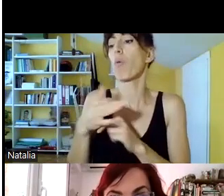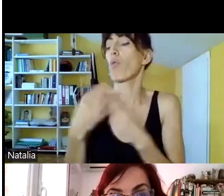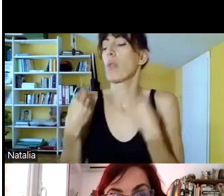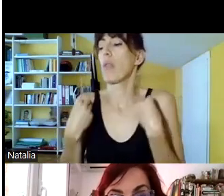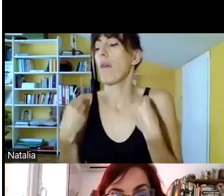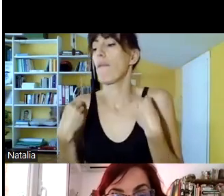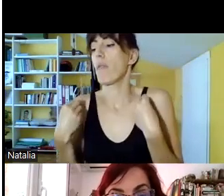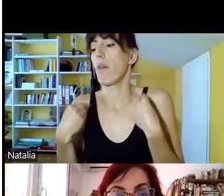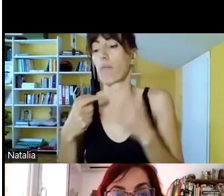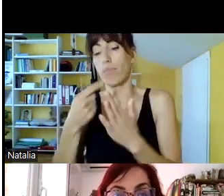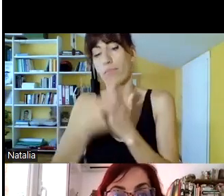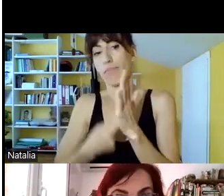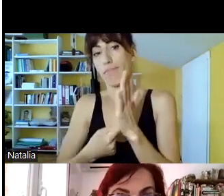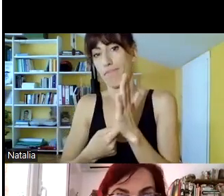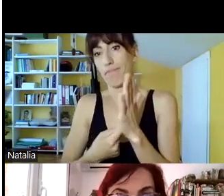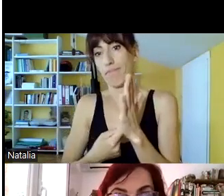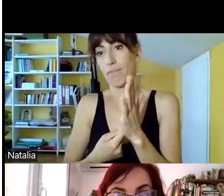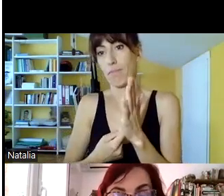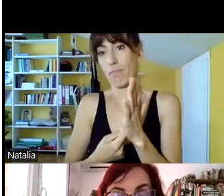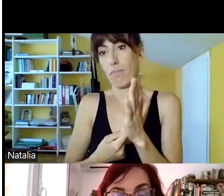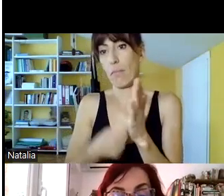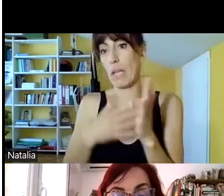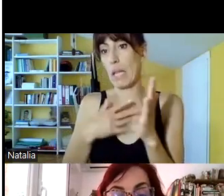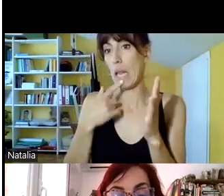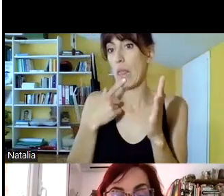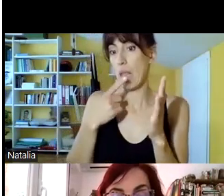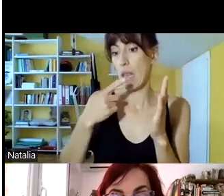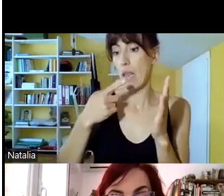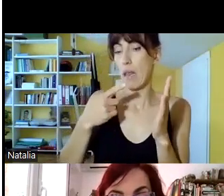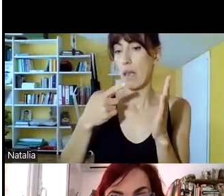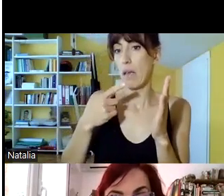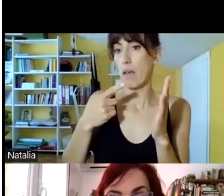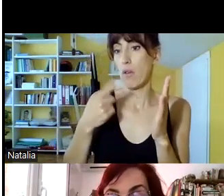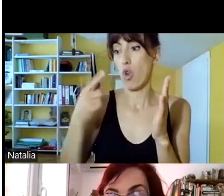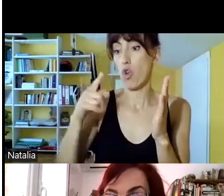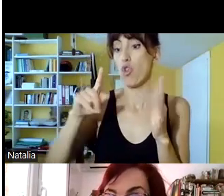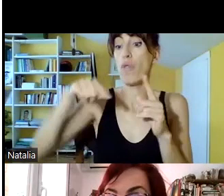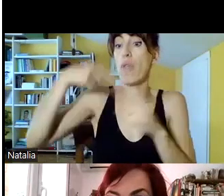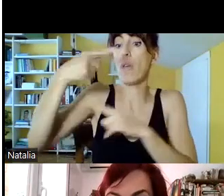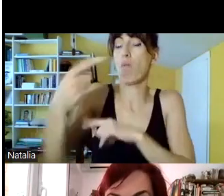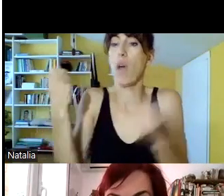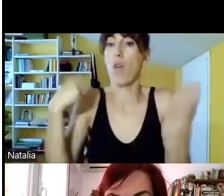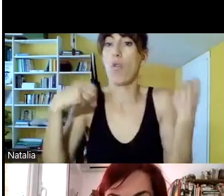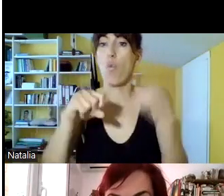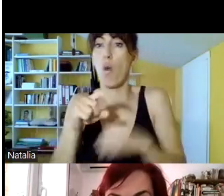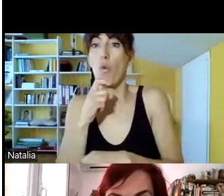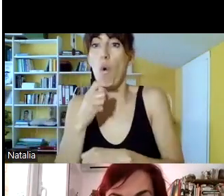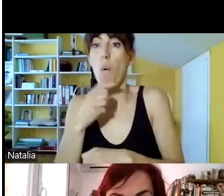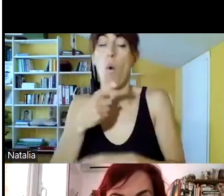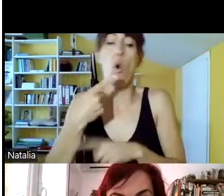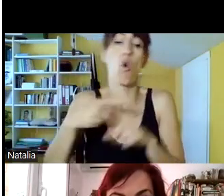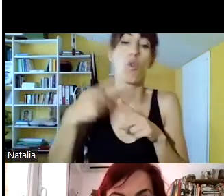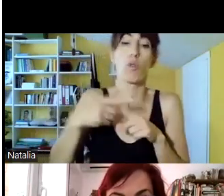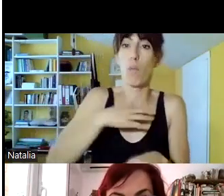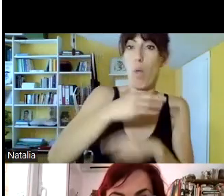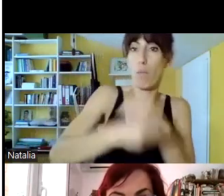el registro, ¿no? Porque eso condiciona mucho cómo vamos a actuar después y qué cosas podemos y no podemos hacer.